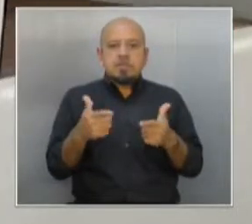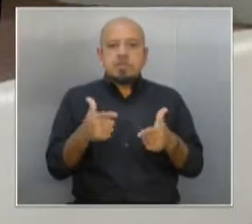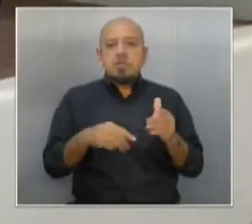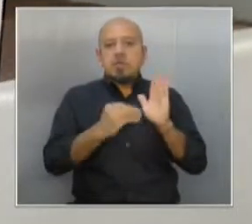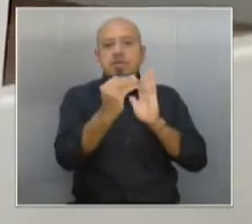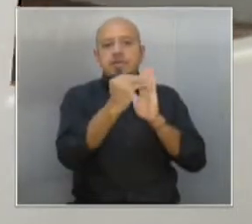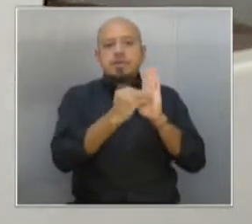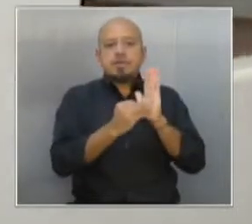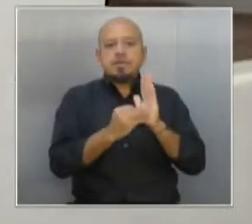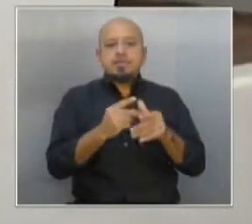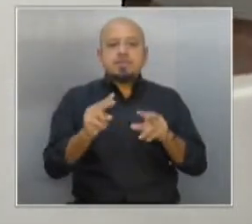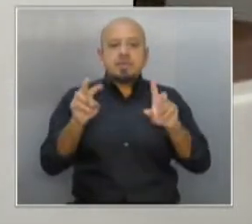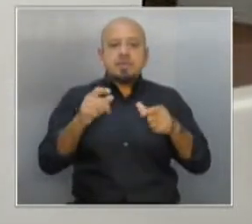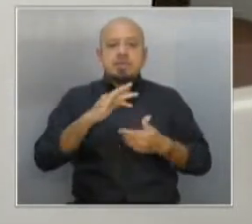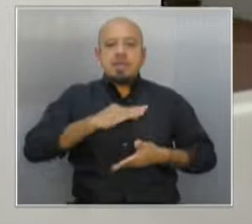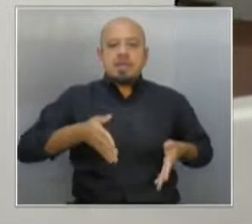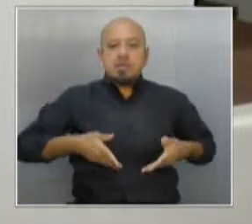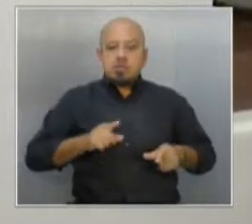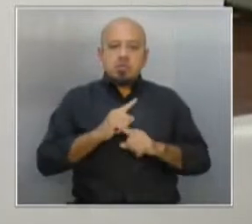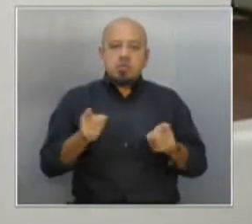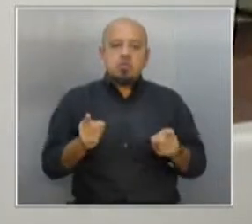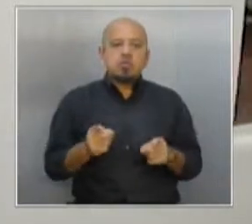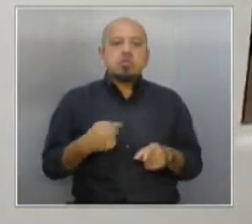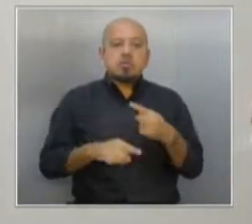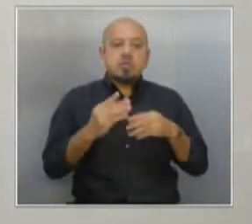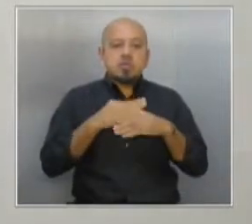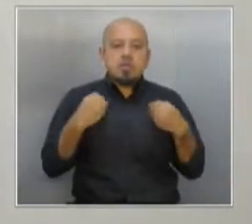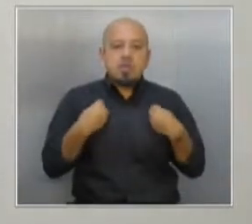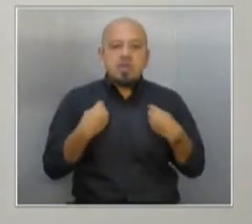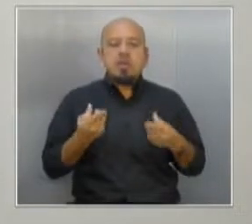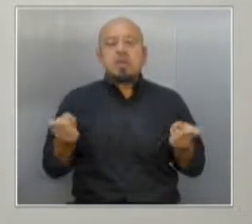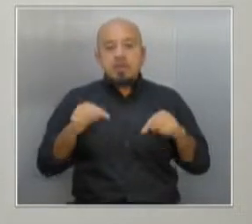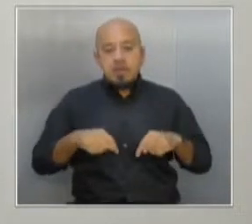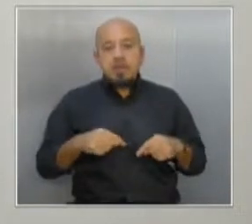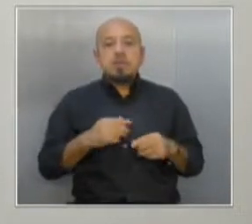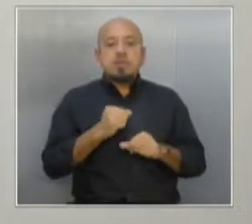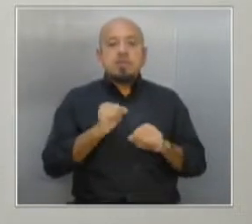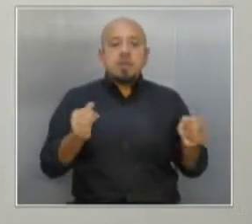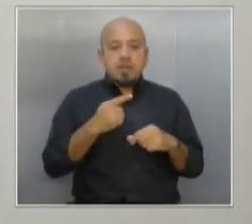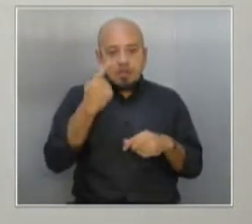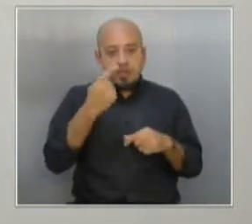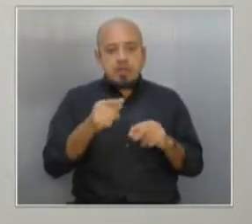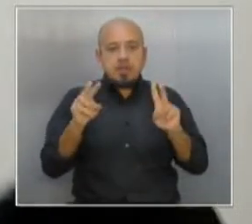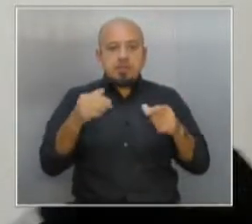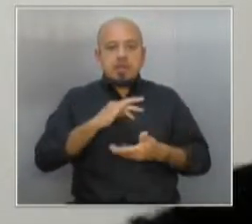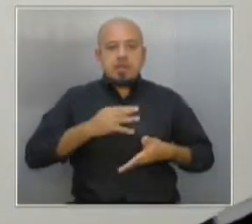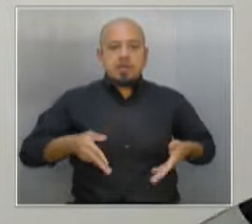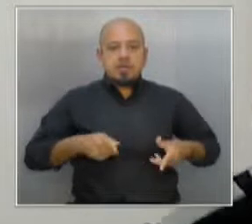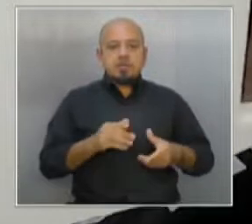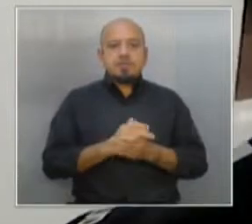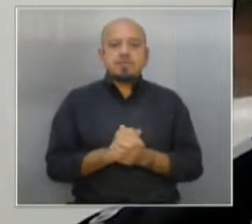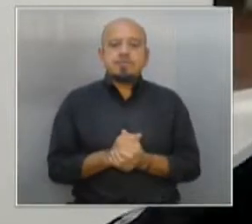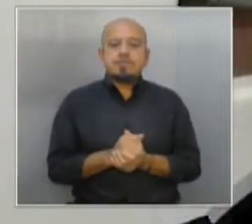escolar temática de género. Entonces, bueno, que las escuelas que vienen a visitarnos puedan abordar, por ejemplo, una temática de género. Buenísimo.